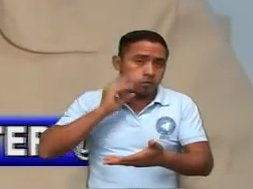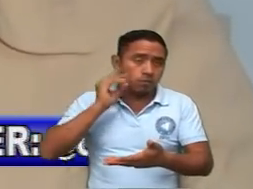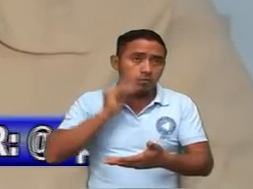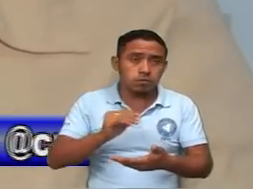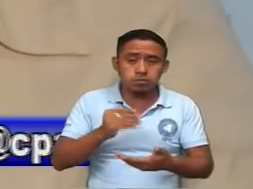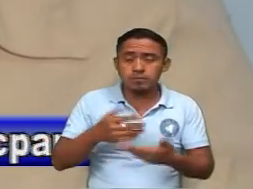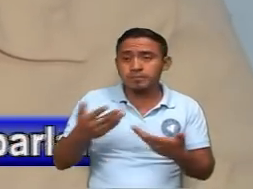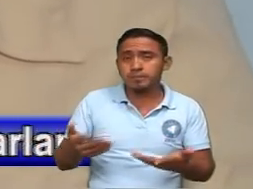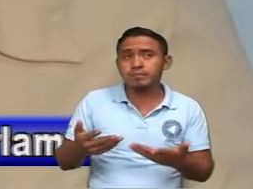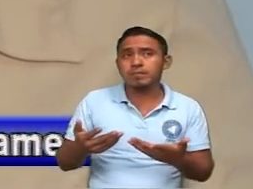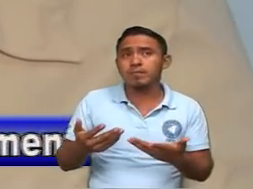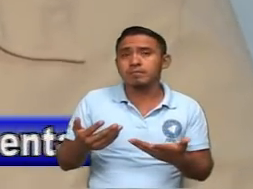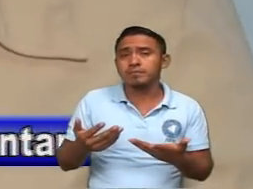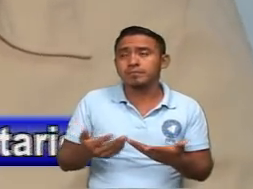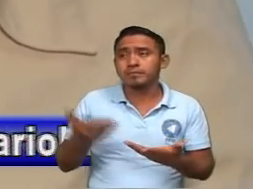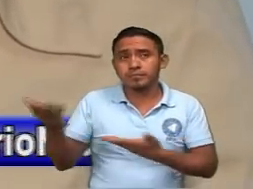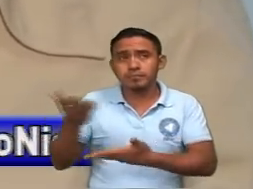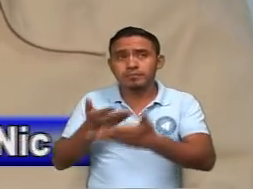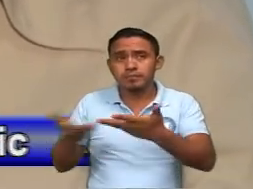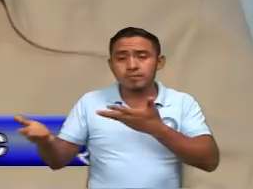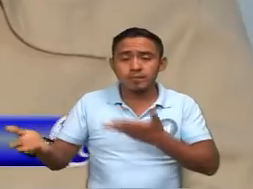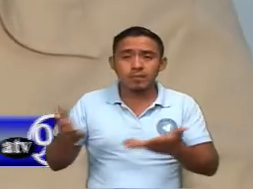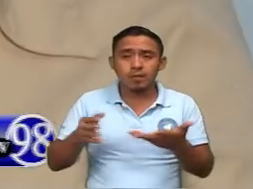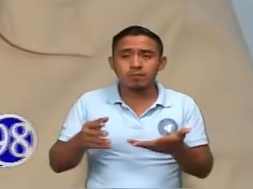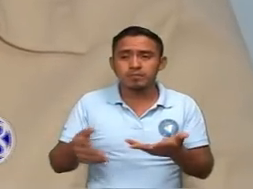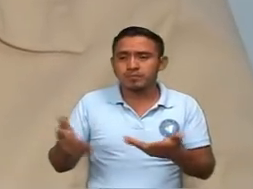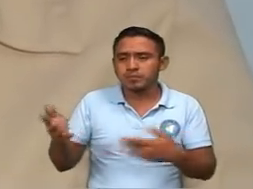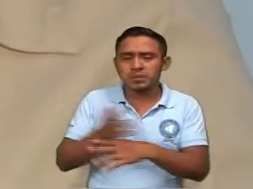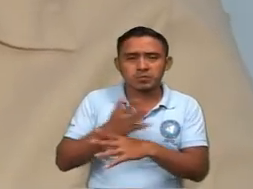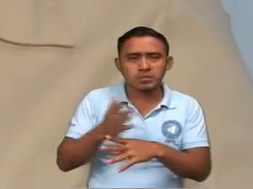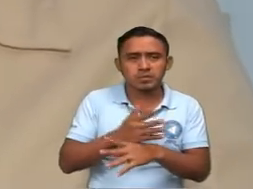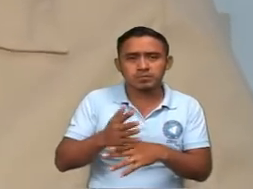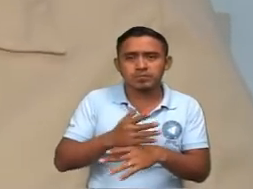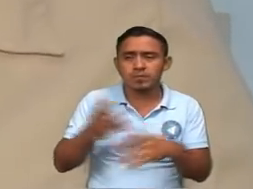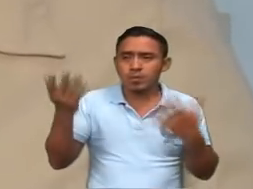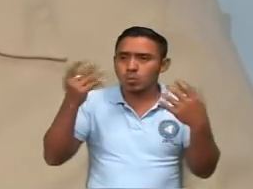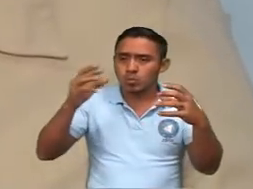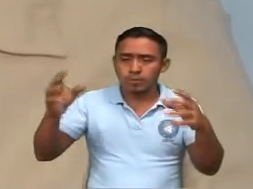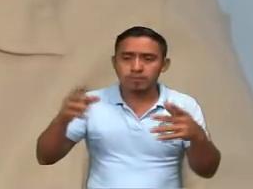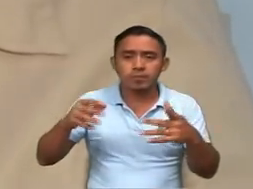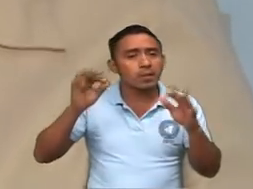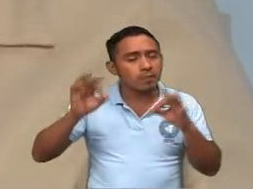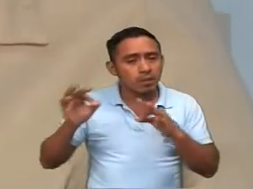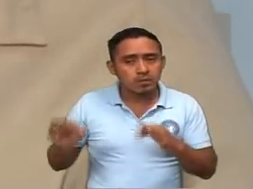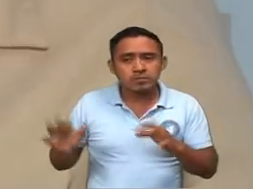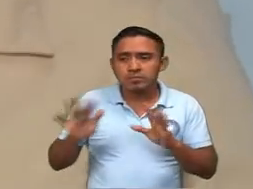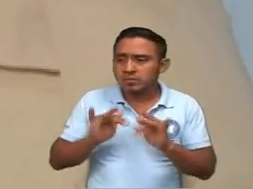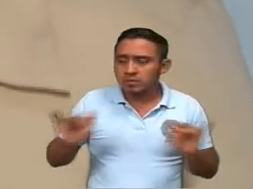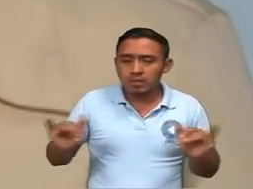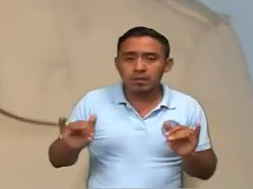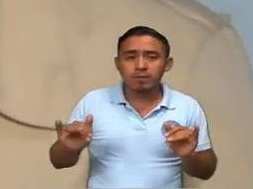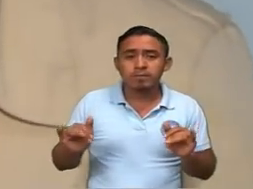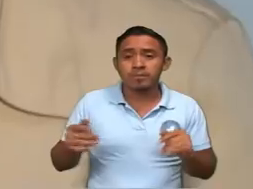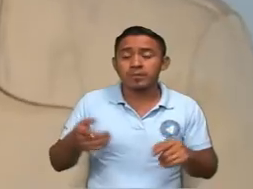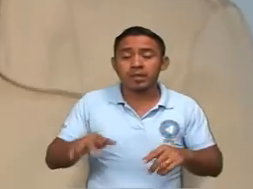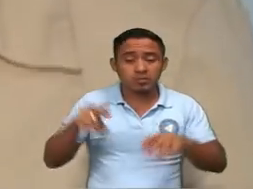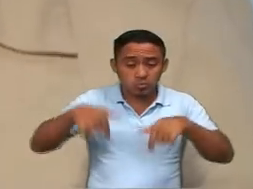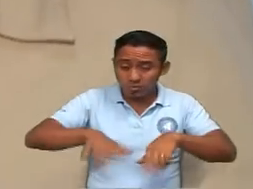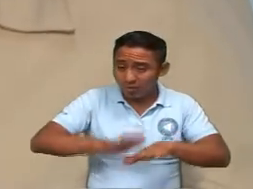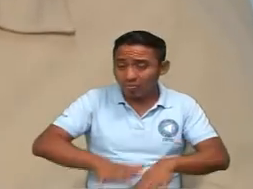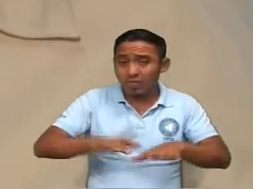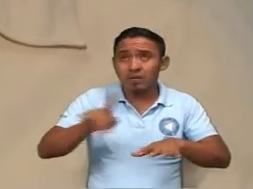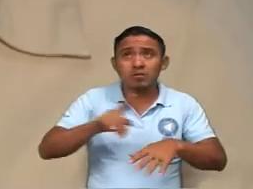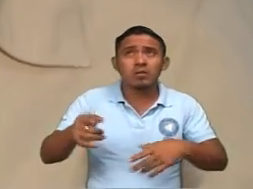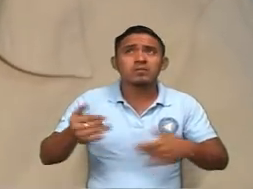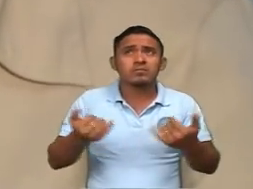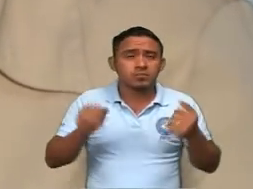y este intercambio de productos, ¿verdad?, para que ya estos productos ya no se queden solo aquí, sino